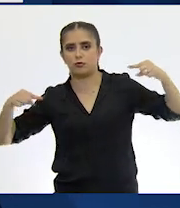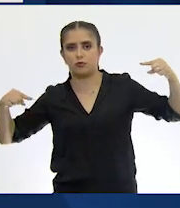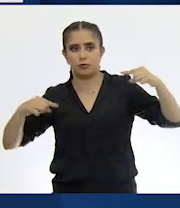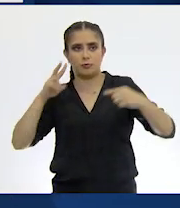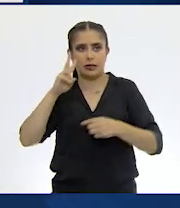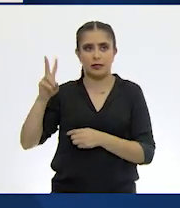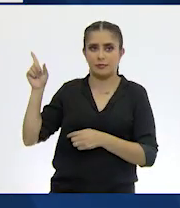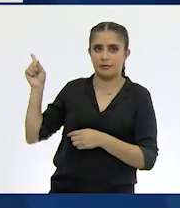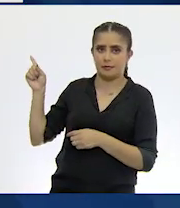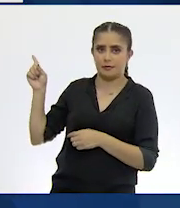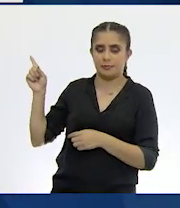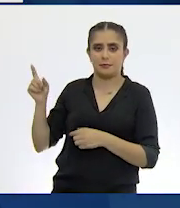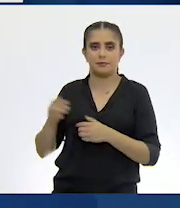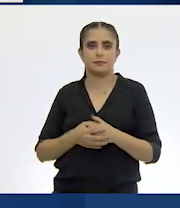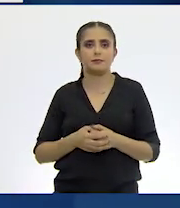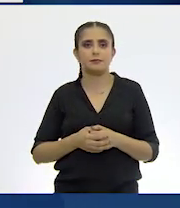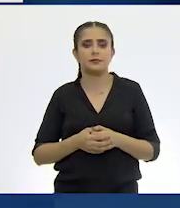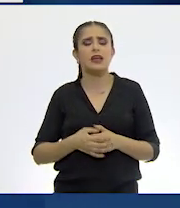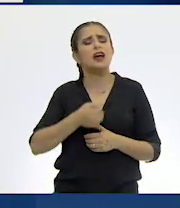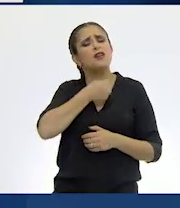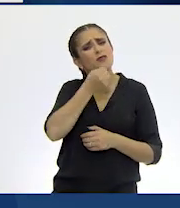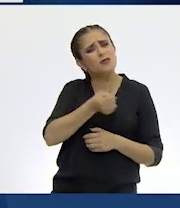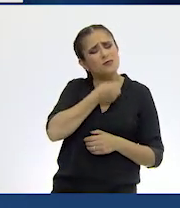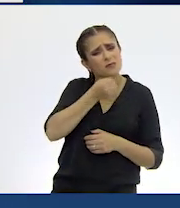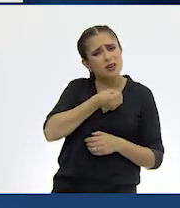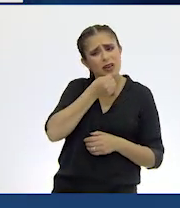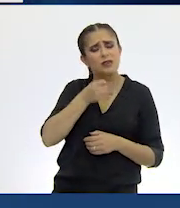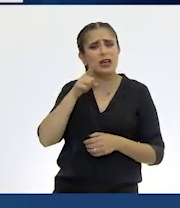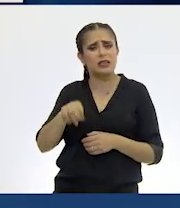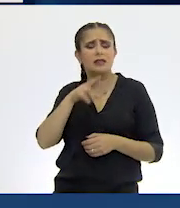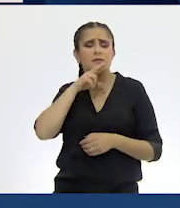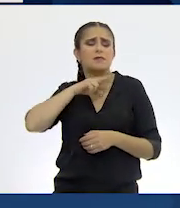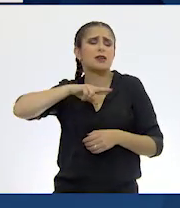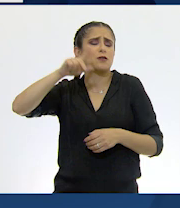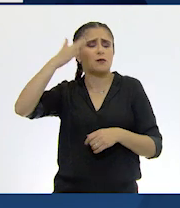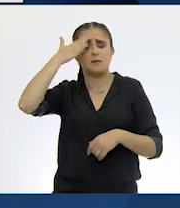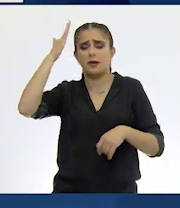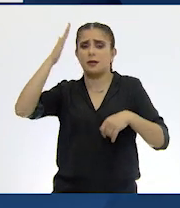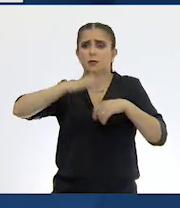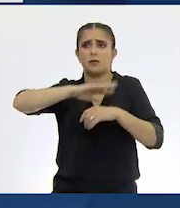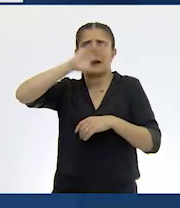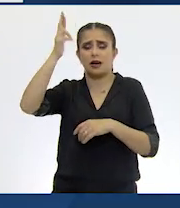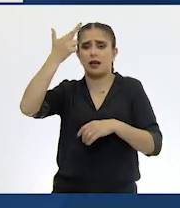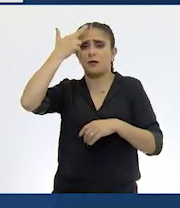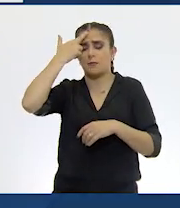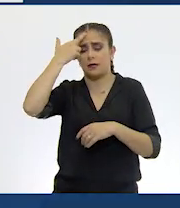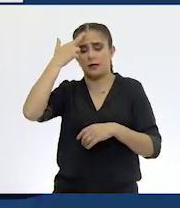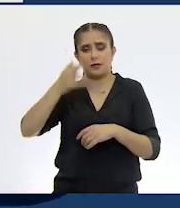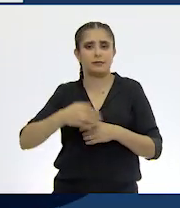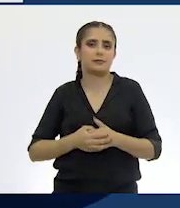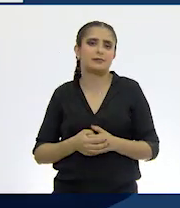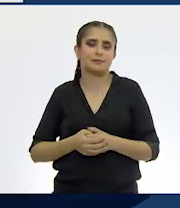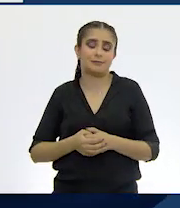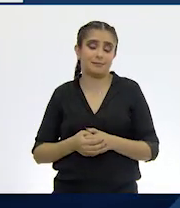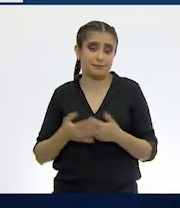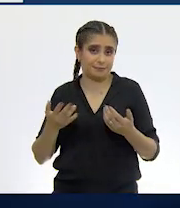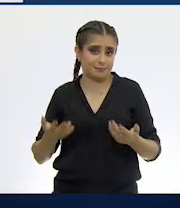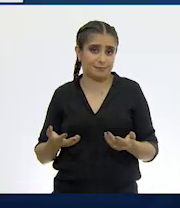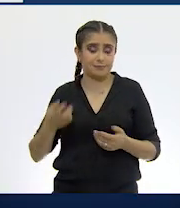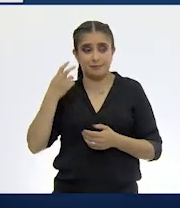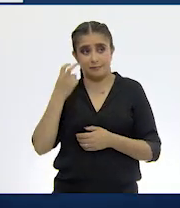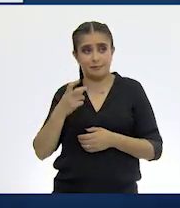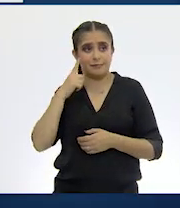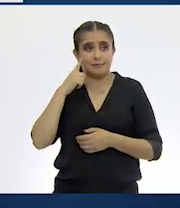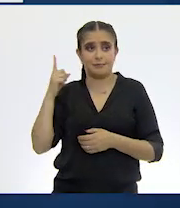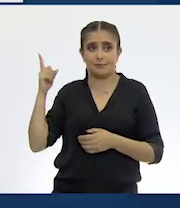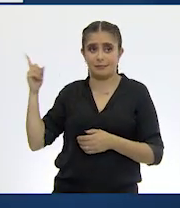largos. Pero entre los viejos es el de mejor memoria y más vivo ingenio. Entonces aquí pues ya